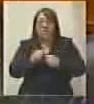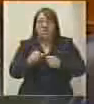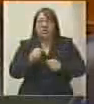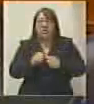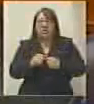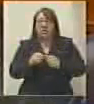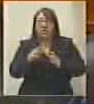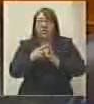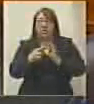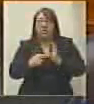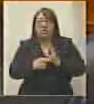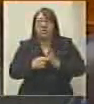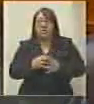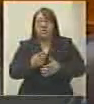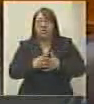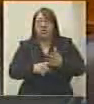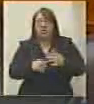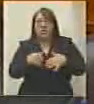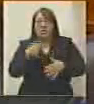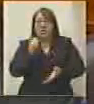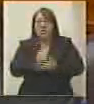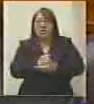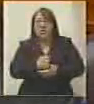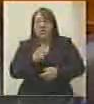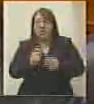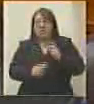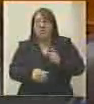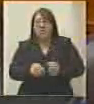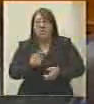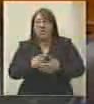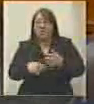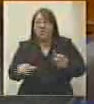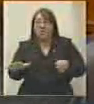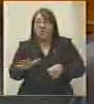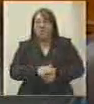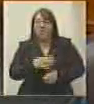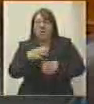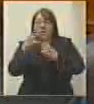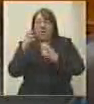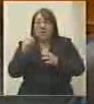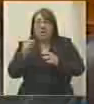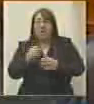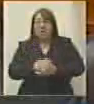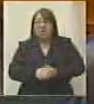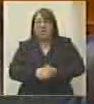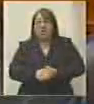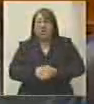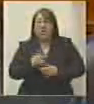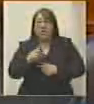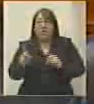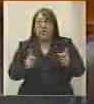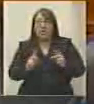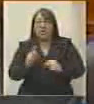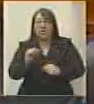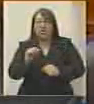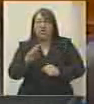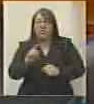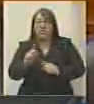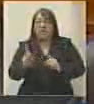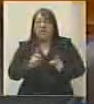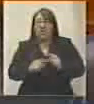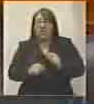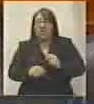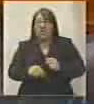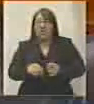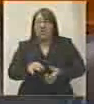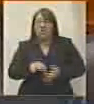número de resolución que lo acredita del personal que ocupa el cargo o la encargatura de director, subdirector,